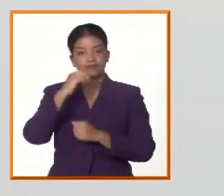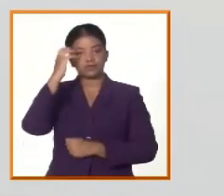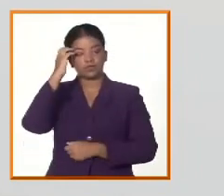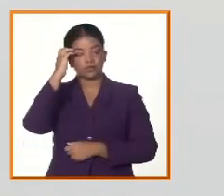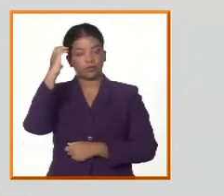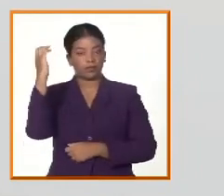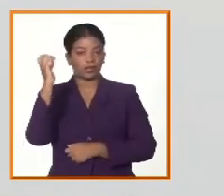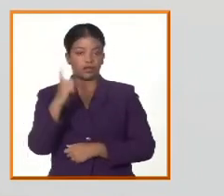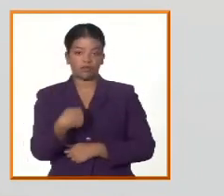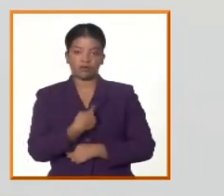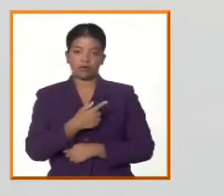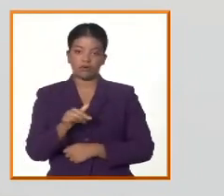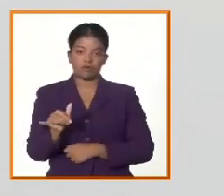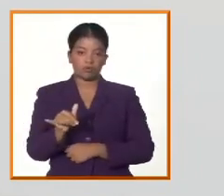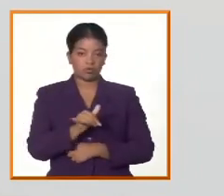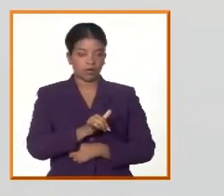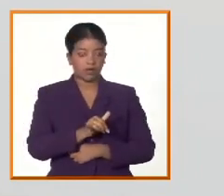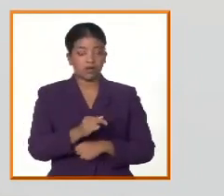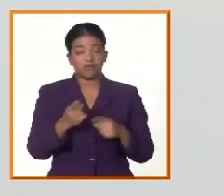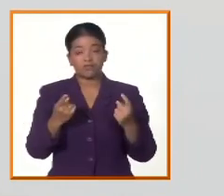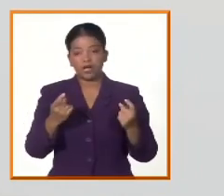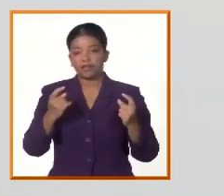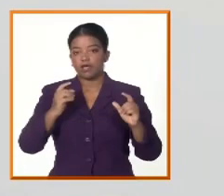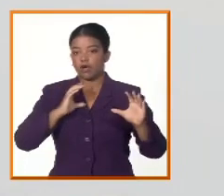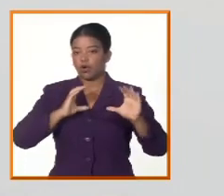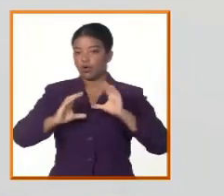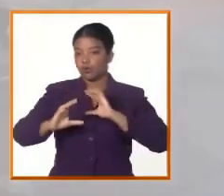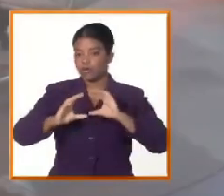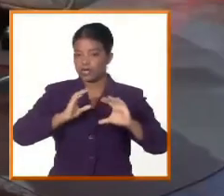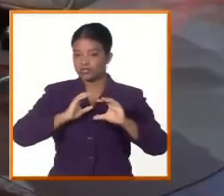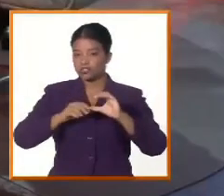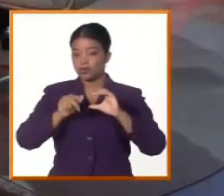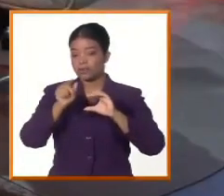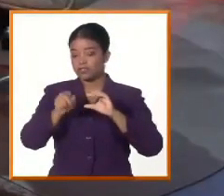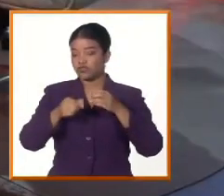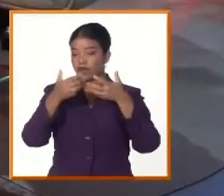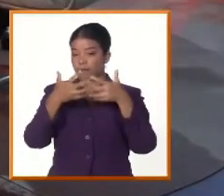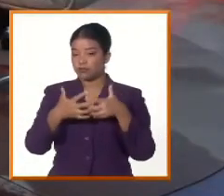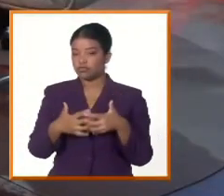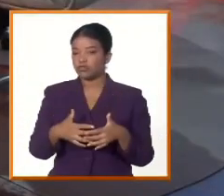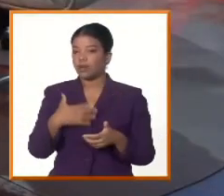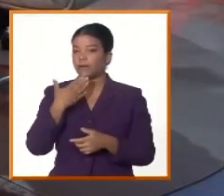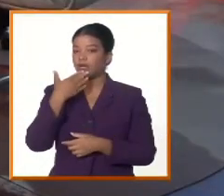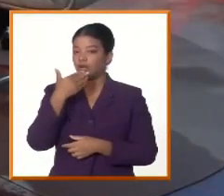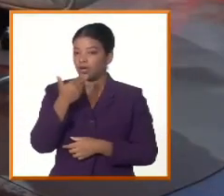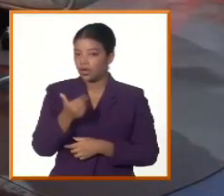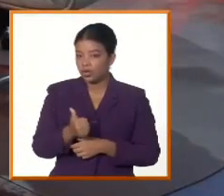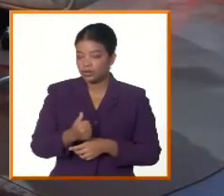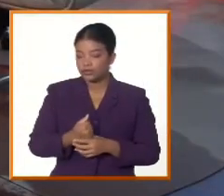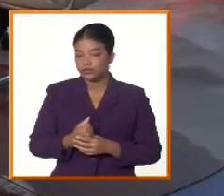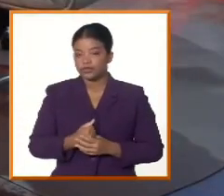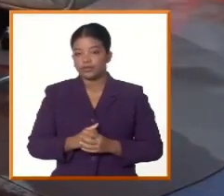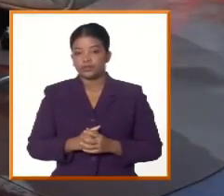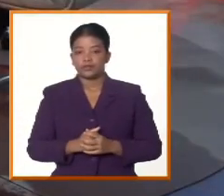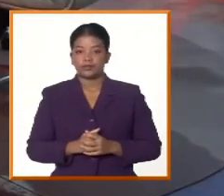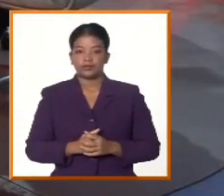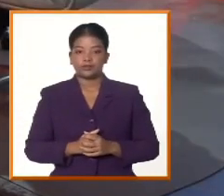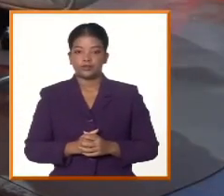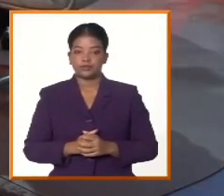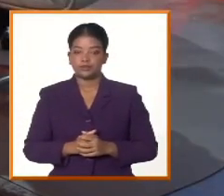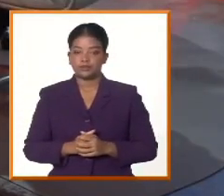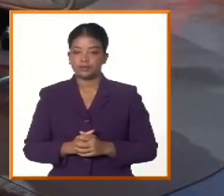llegar a todo ese entramado de productores la informatización no se nos hace imprescindible para poder buscar mayores eficiencia en los procesos